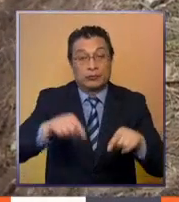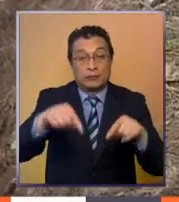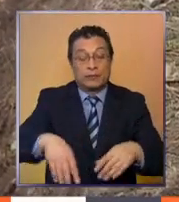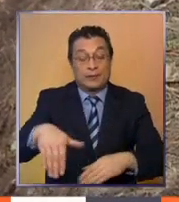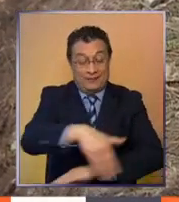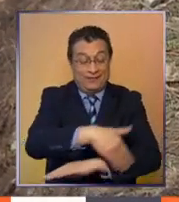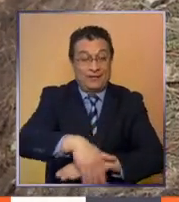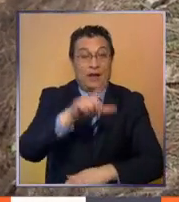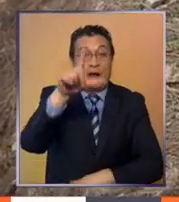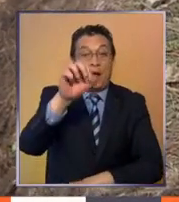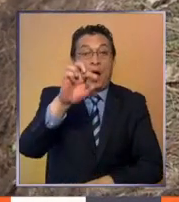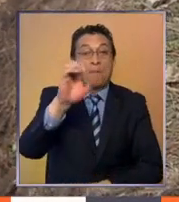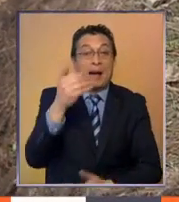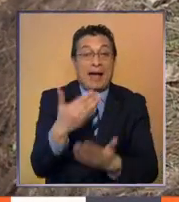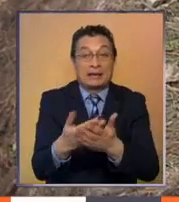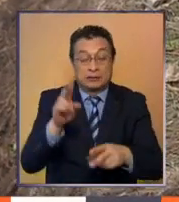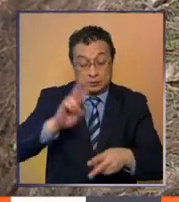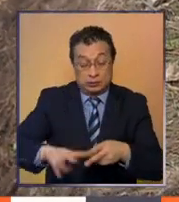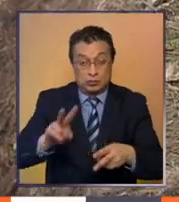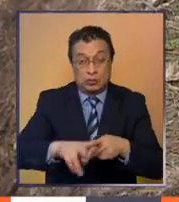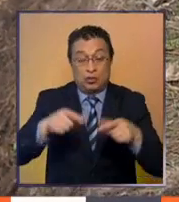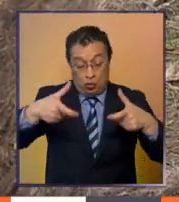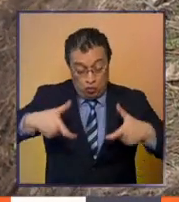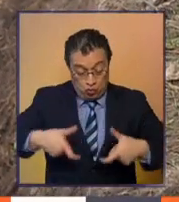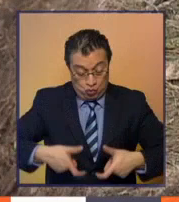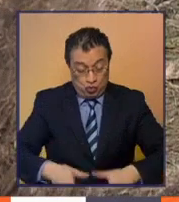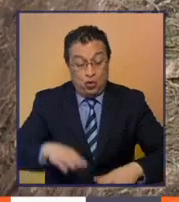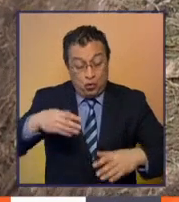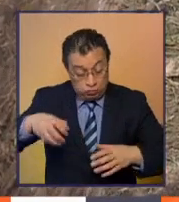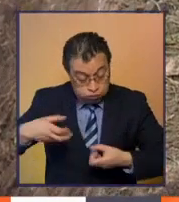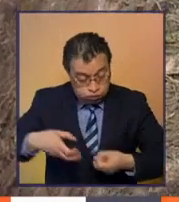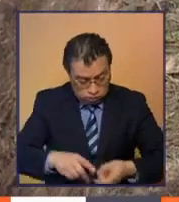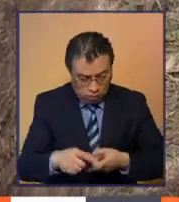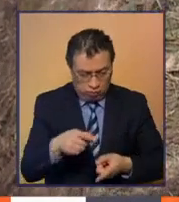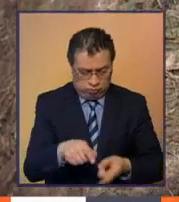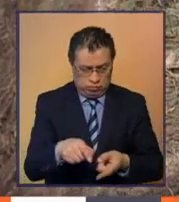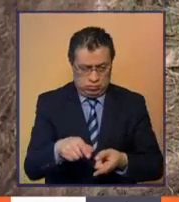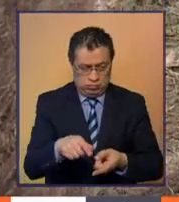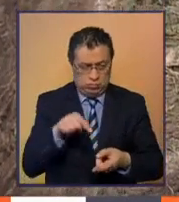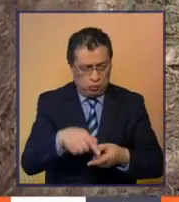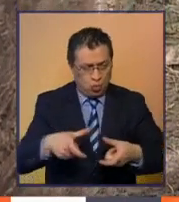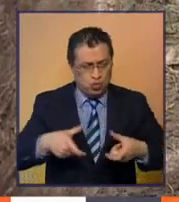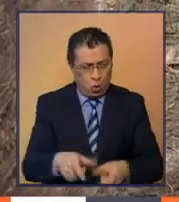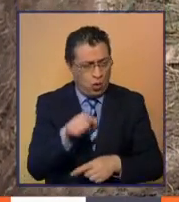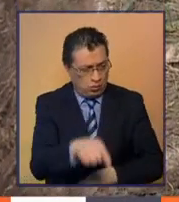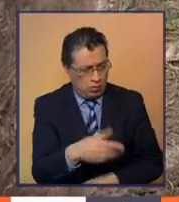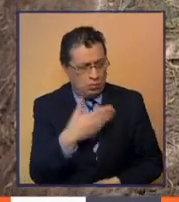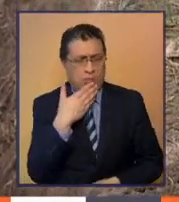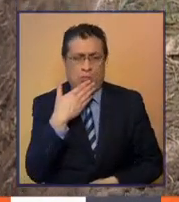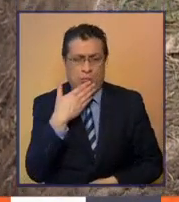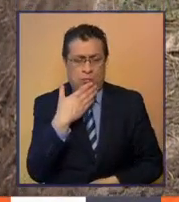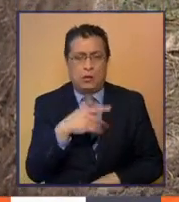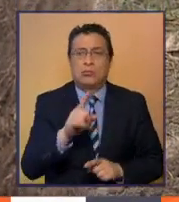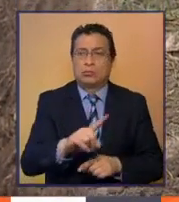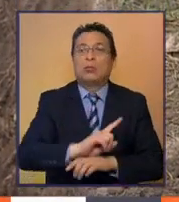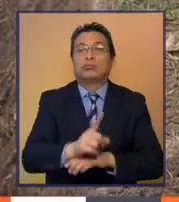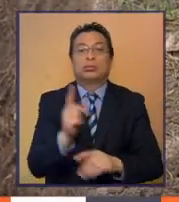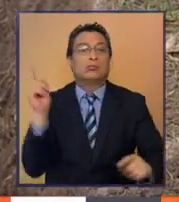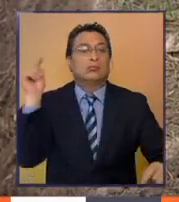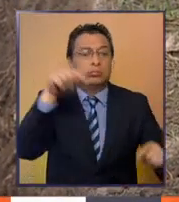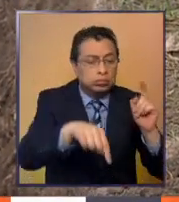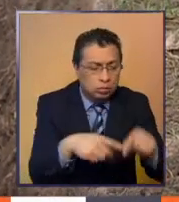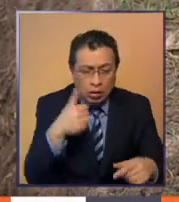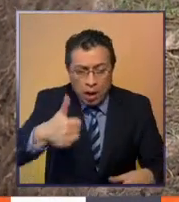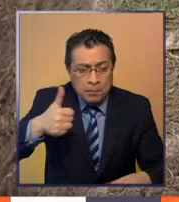Paz, efectivamente donde tenían que pasar los ductos, se dieron cuenta que conectaba con un túnel, nos constituimos de inmediato en el lugar